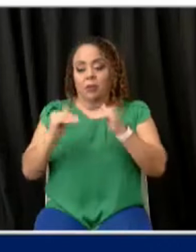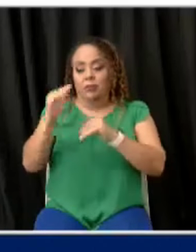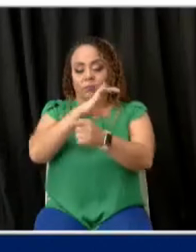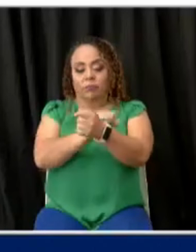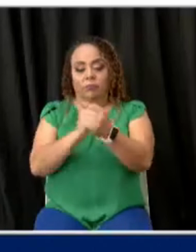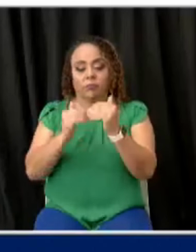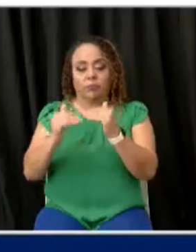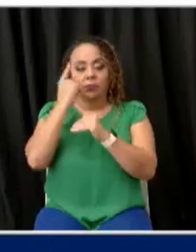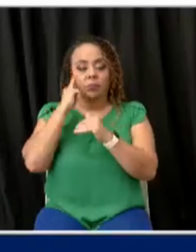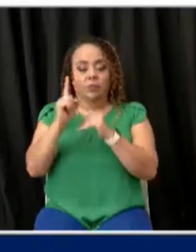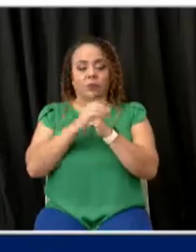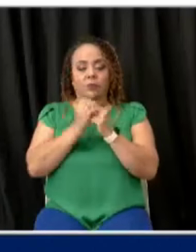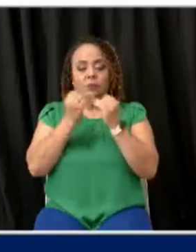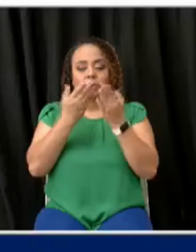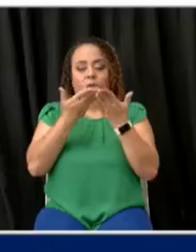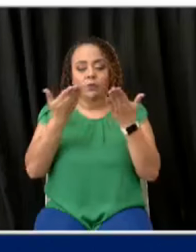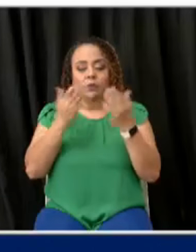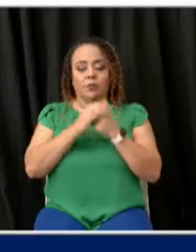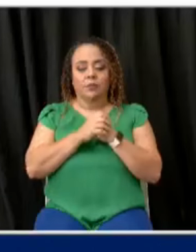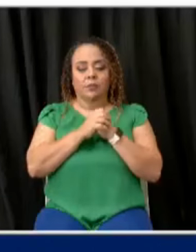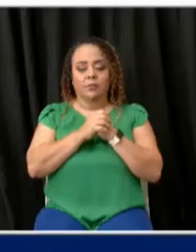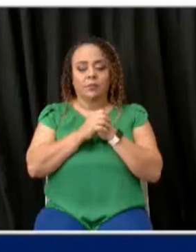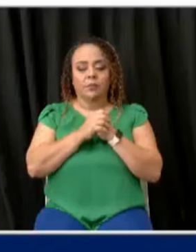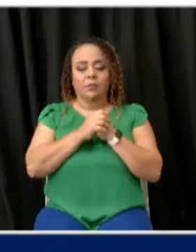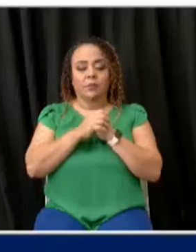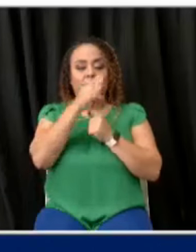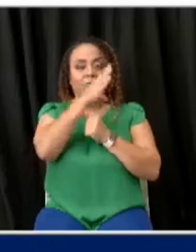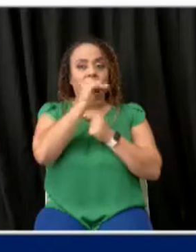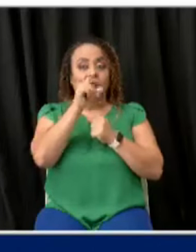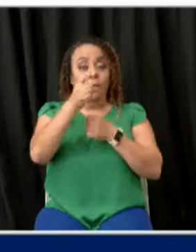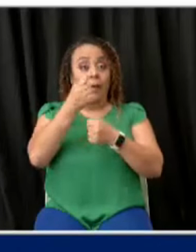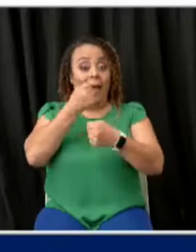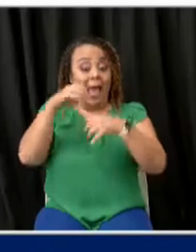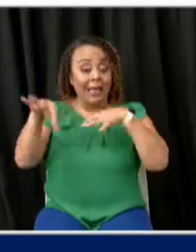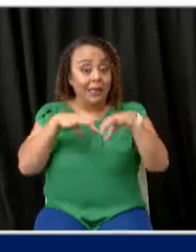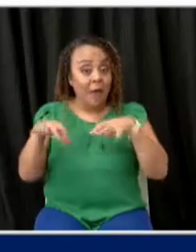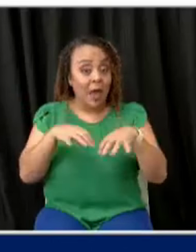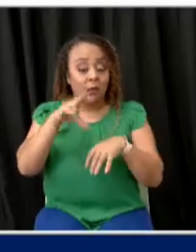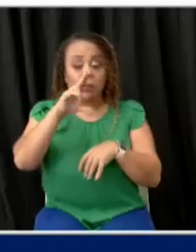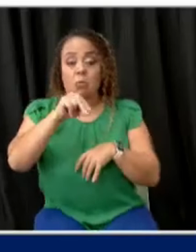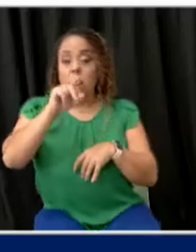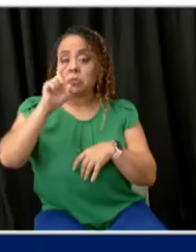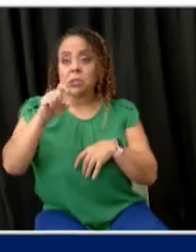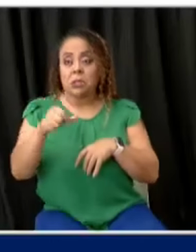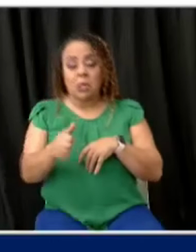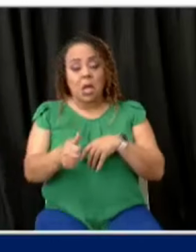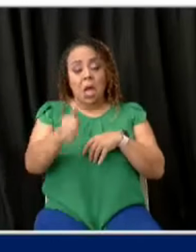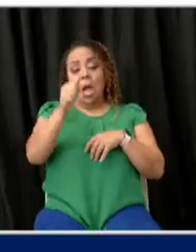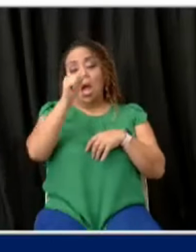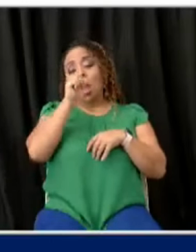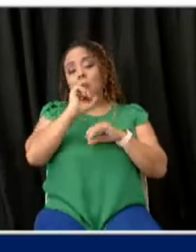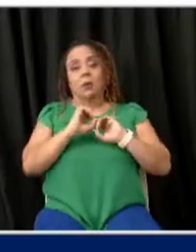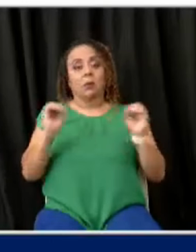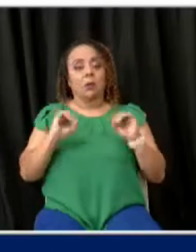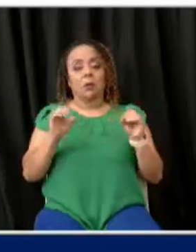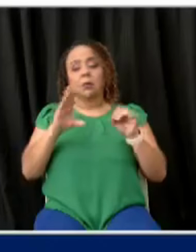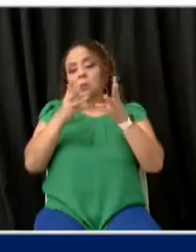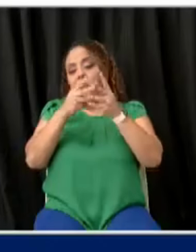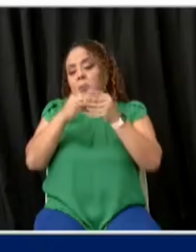montón de sodio y potasio que le está metiendo. Y si está en una actividad donde no va a necesitar, no se está deshidratando mucho, ni está